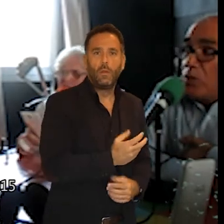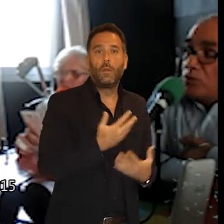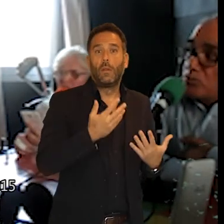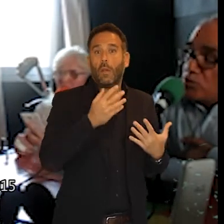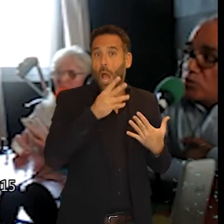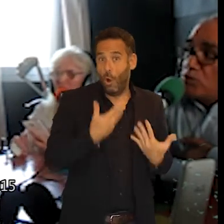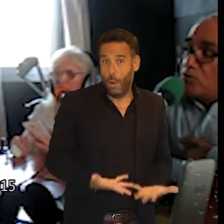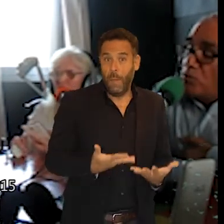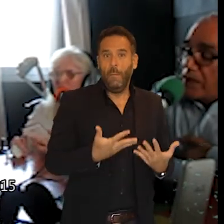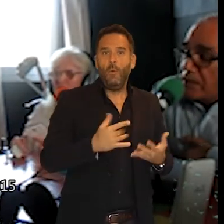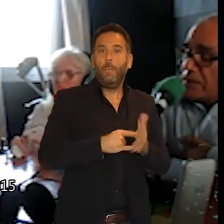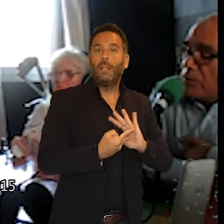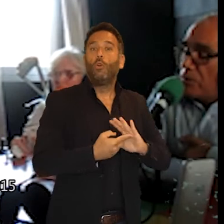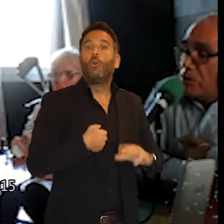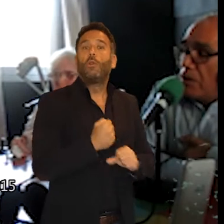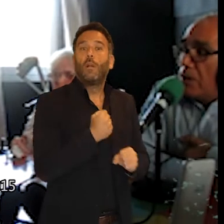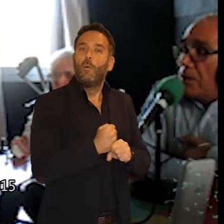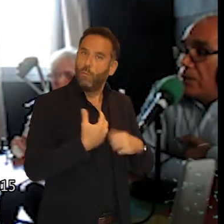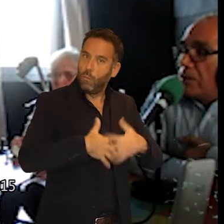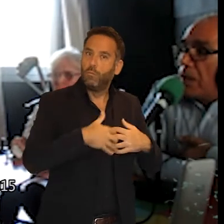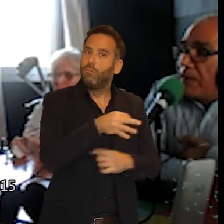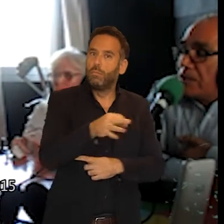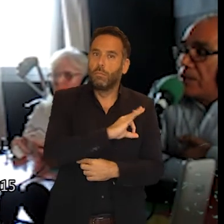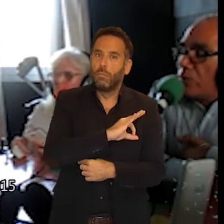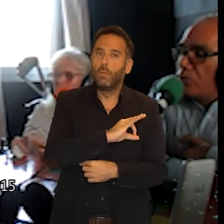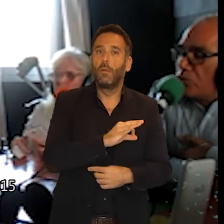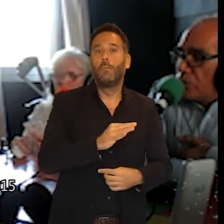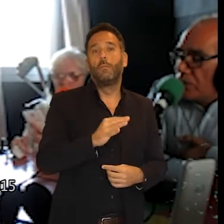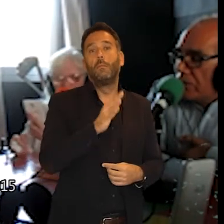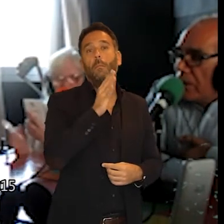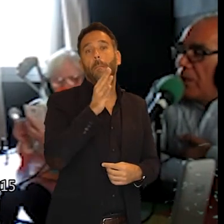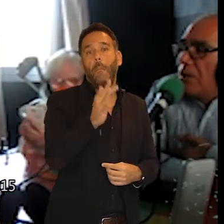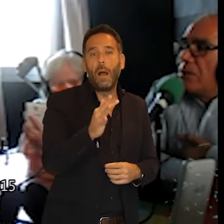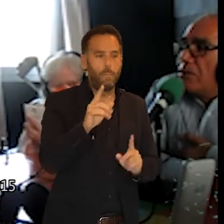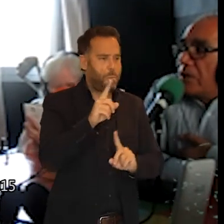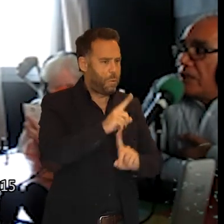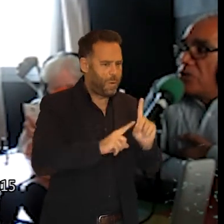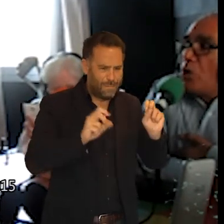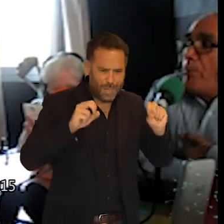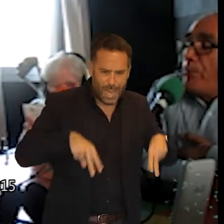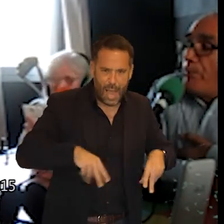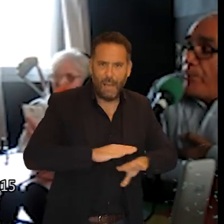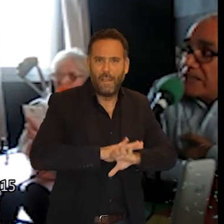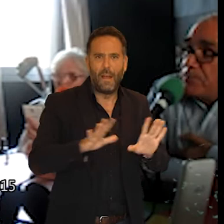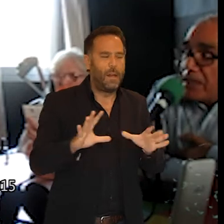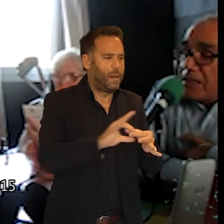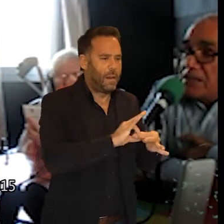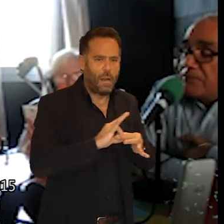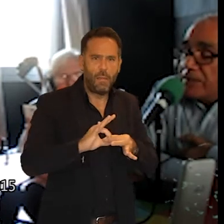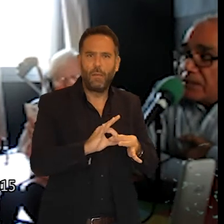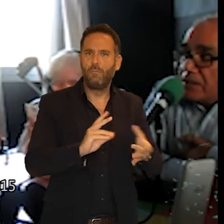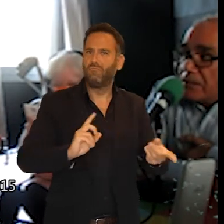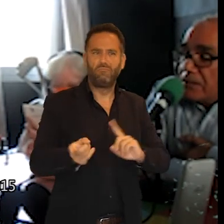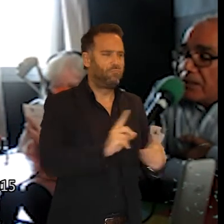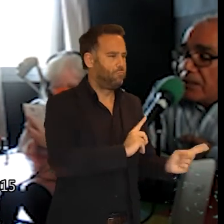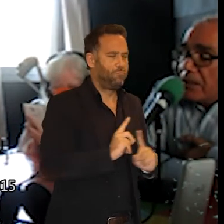trabajo funciona en el sentido de que no hemos tenido ningún problema, hay una relación muy fluida,